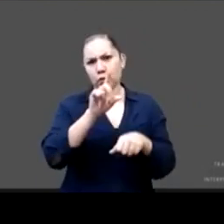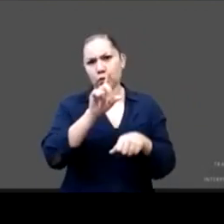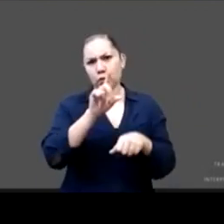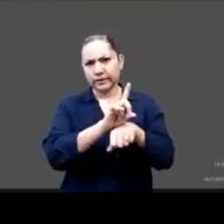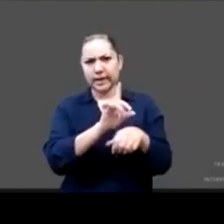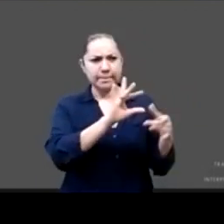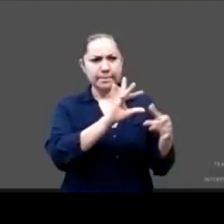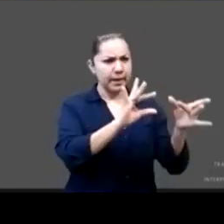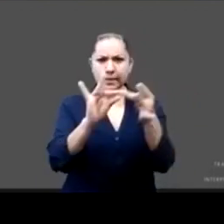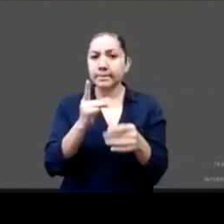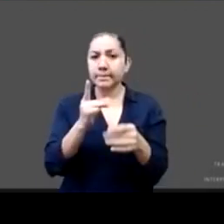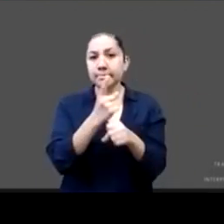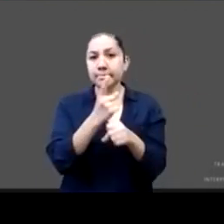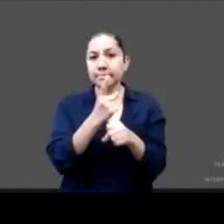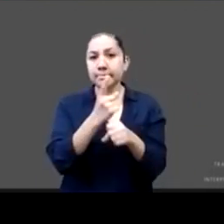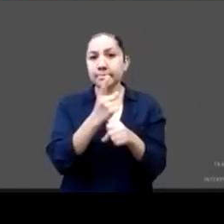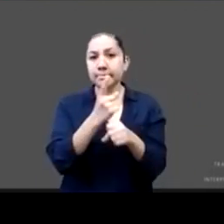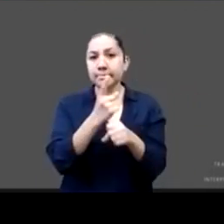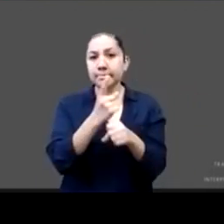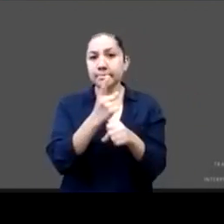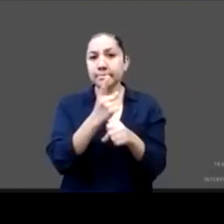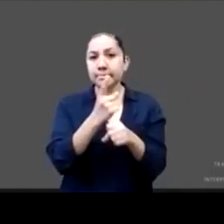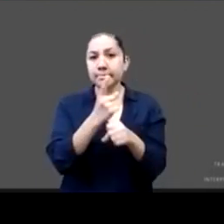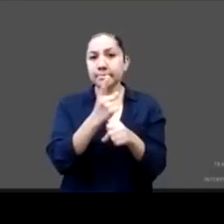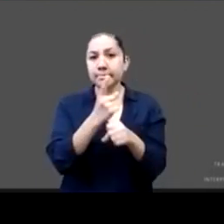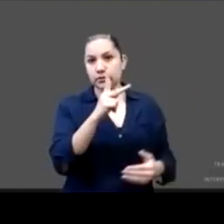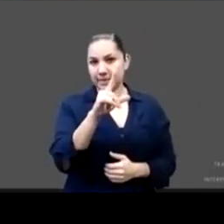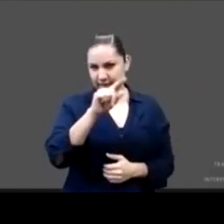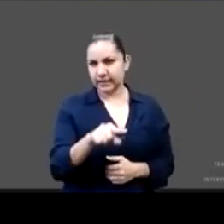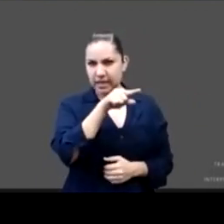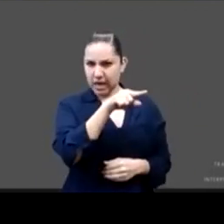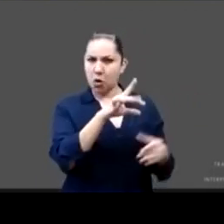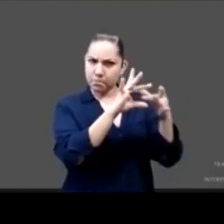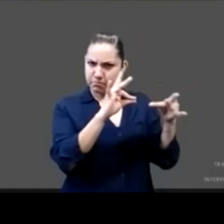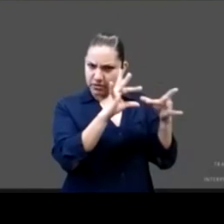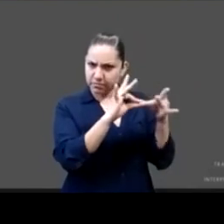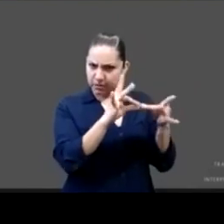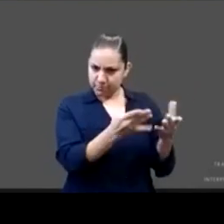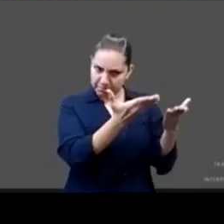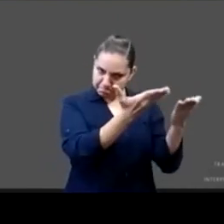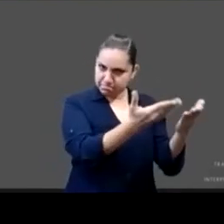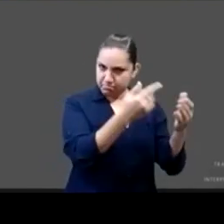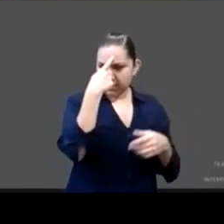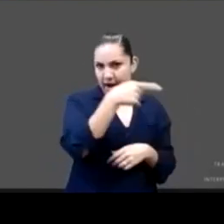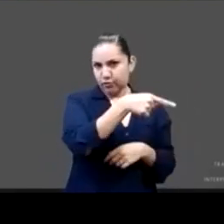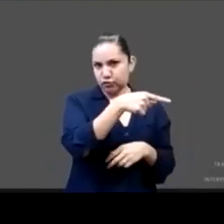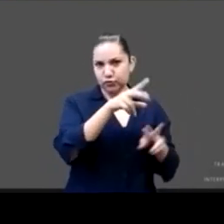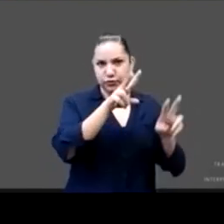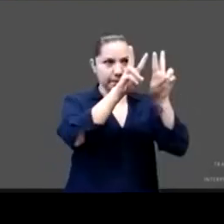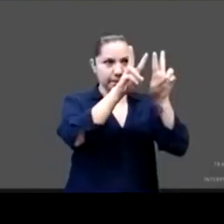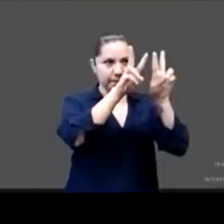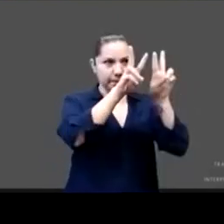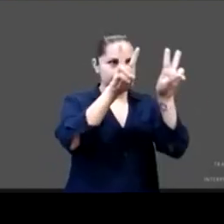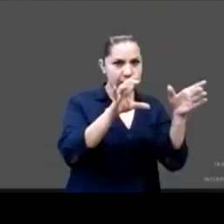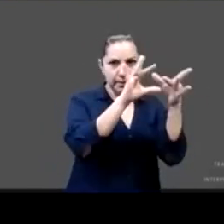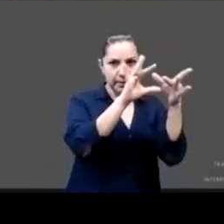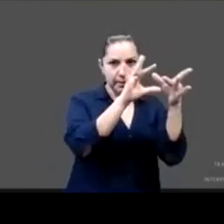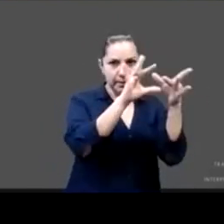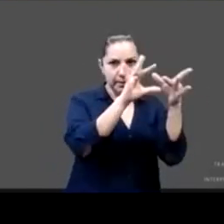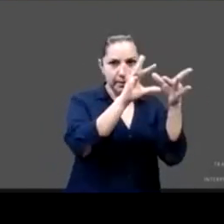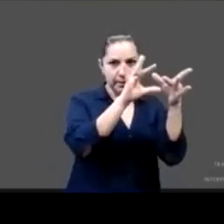Pili Ramírez. Por favor, Pili, si podemos iniciar con tu primera reflexión sobre este gran desafío que tenemos en puerta.